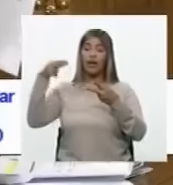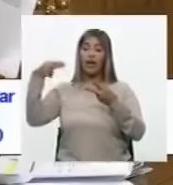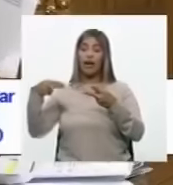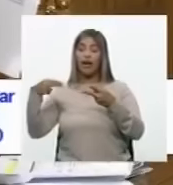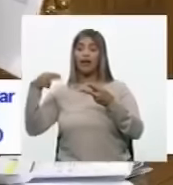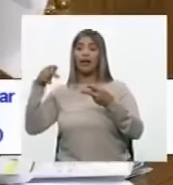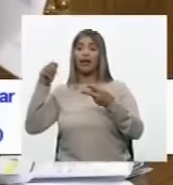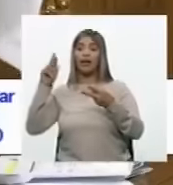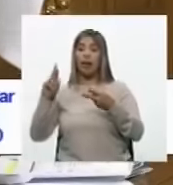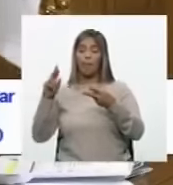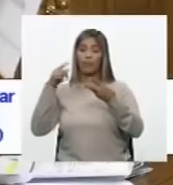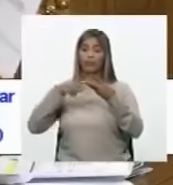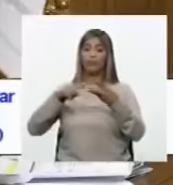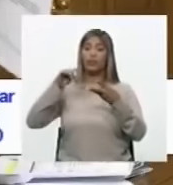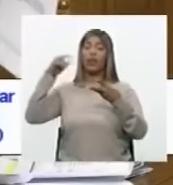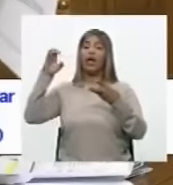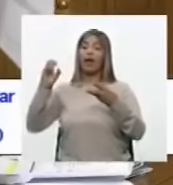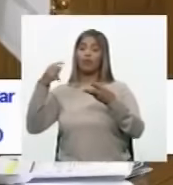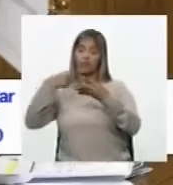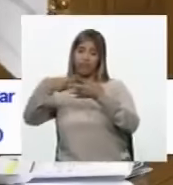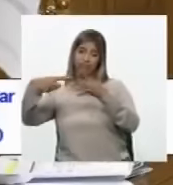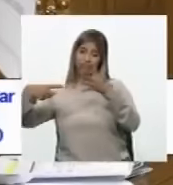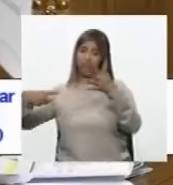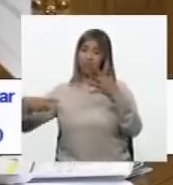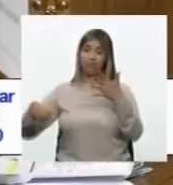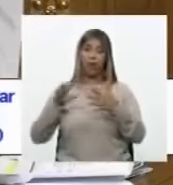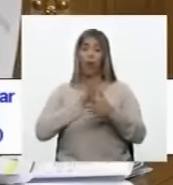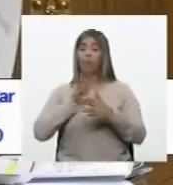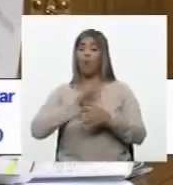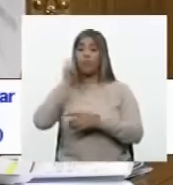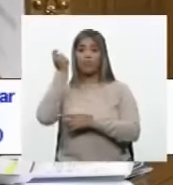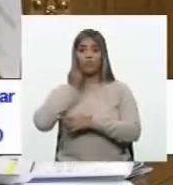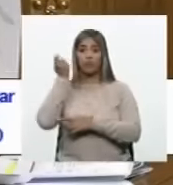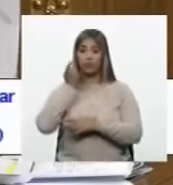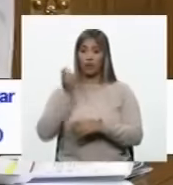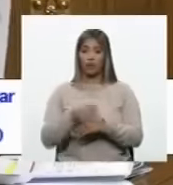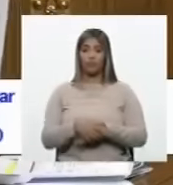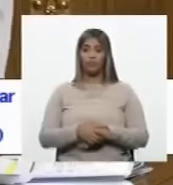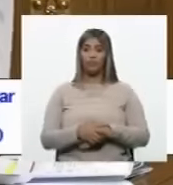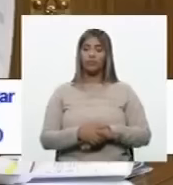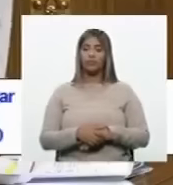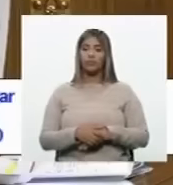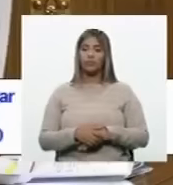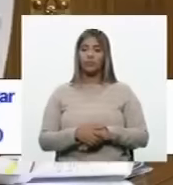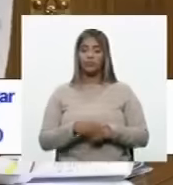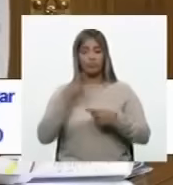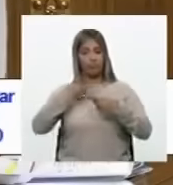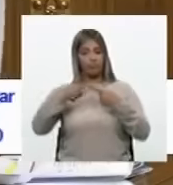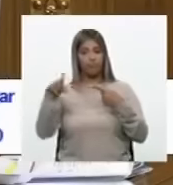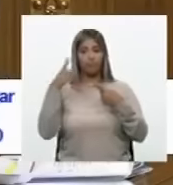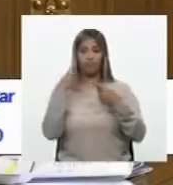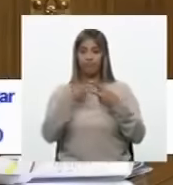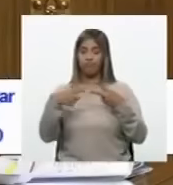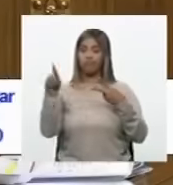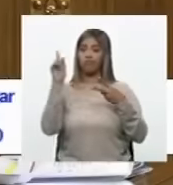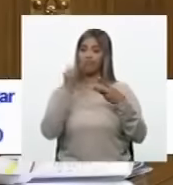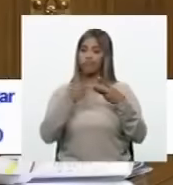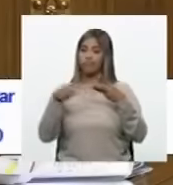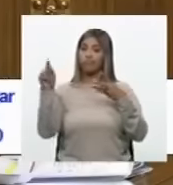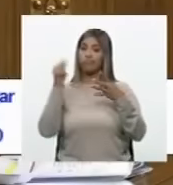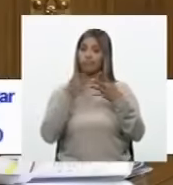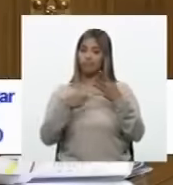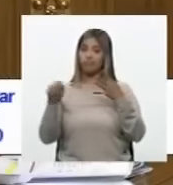Lisandro Ramos Alup, Eustoquio Contreras Díaz, Luis Germán Florido Barreto, Alfonso José Marquinas Díaz, William